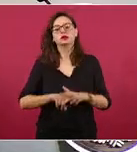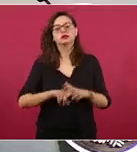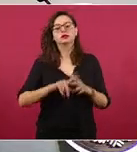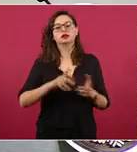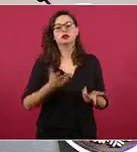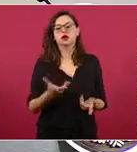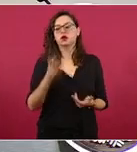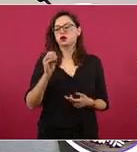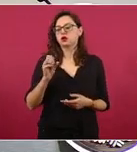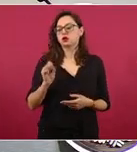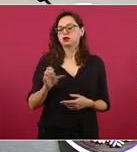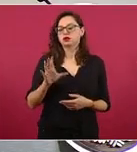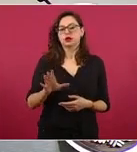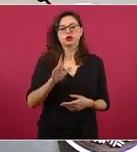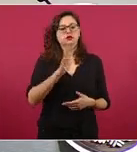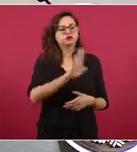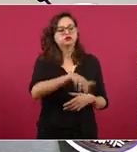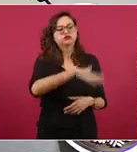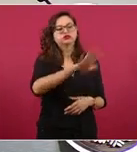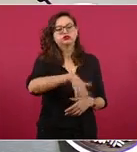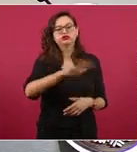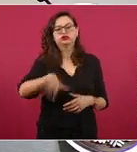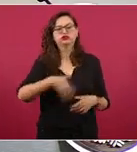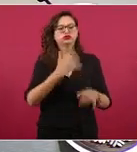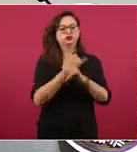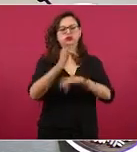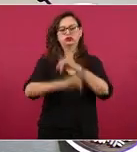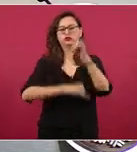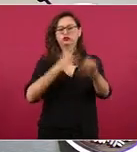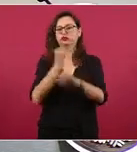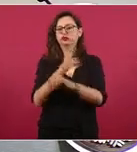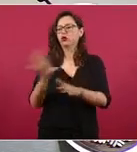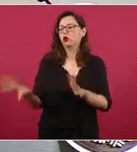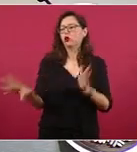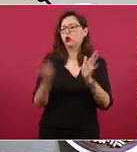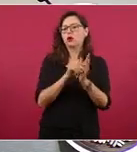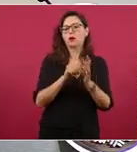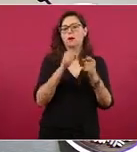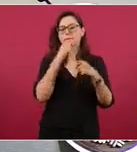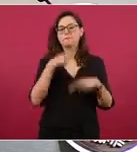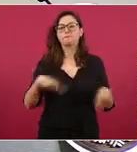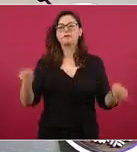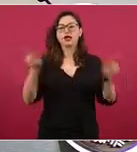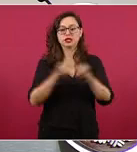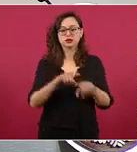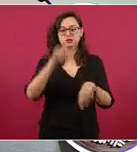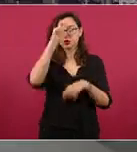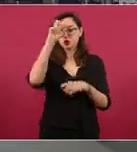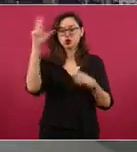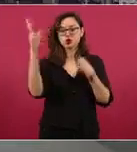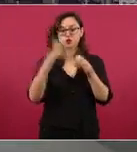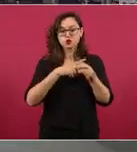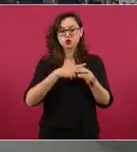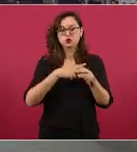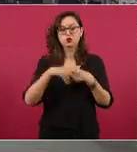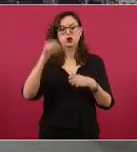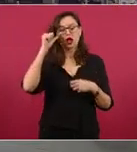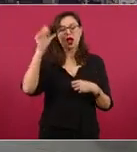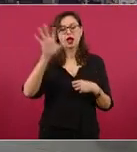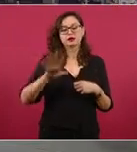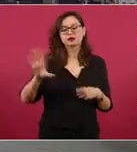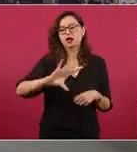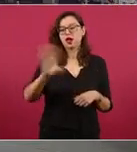para llevar todas estas metodologías a nivel internacional, para que también se hagan en Europa y se hagan en Asia y en África.